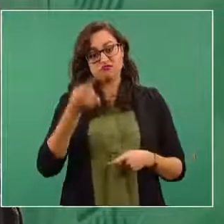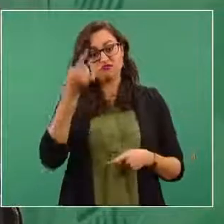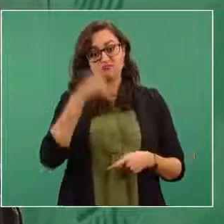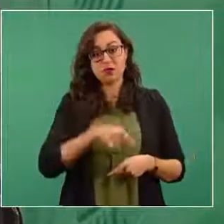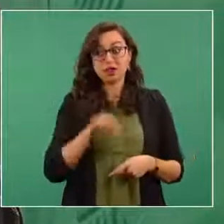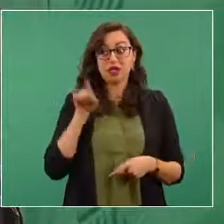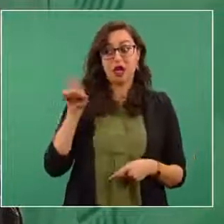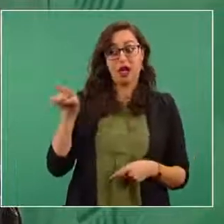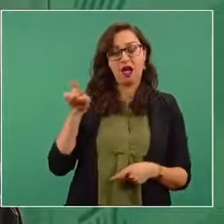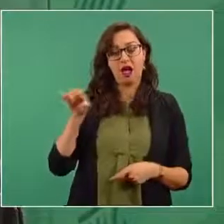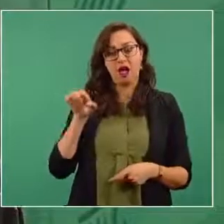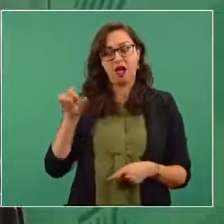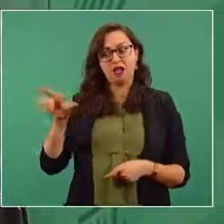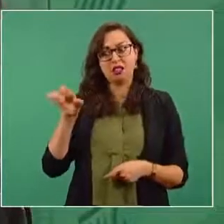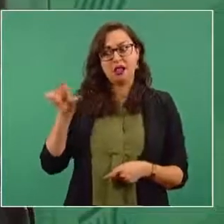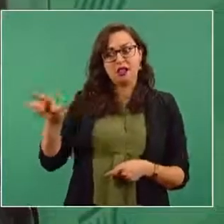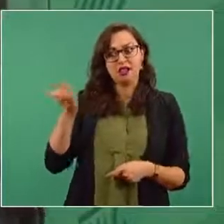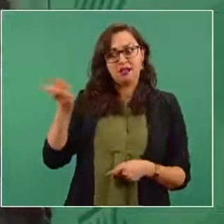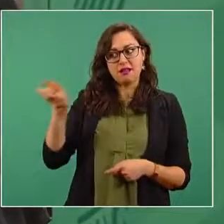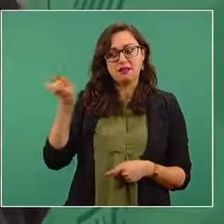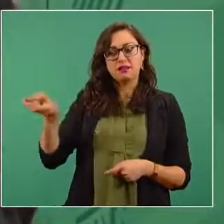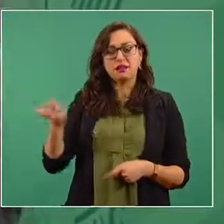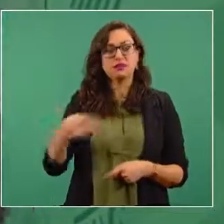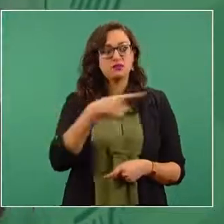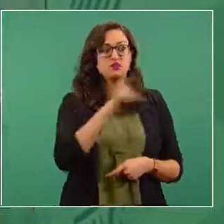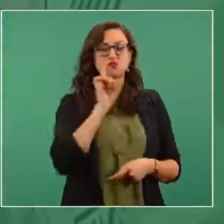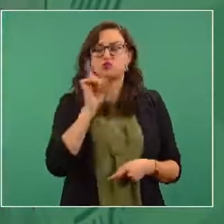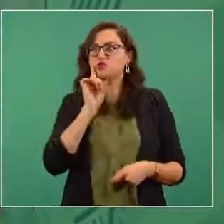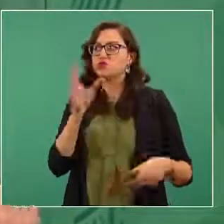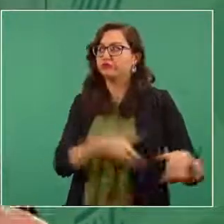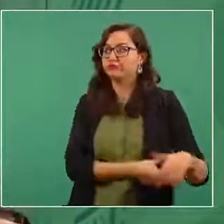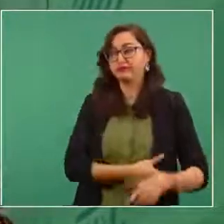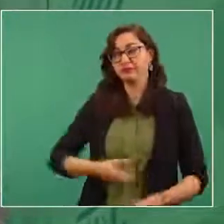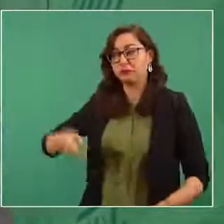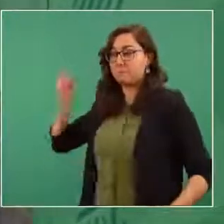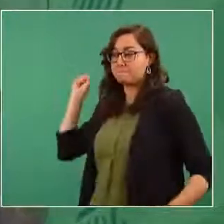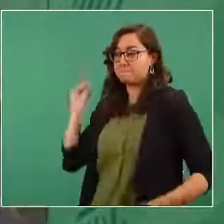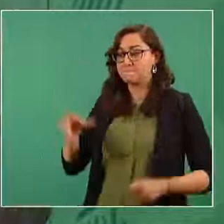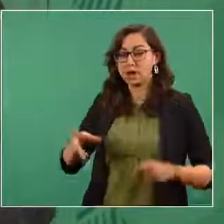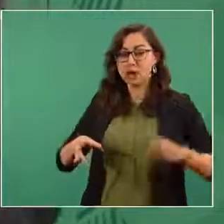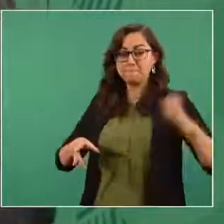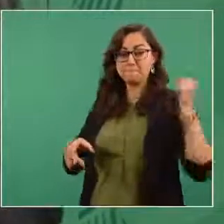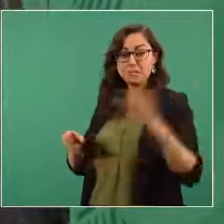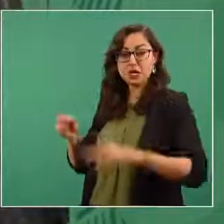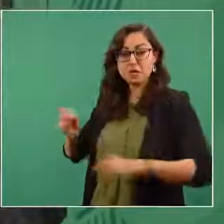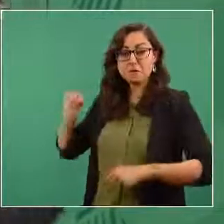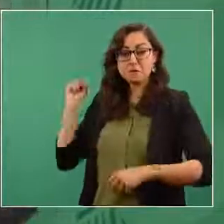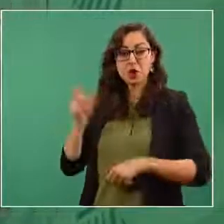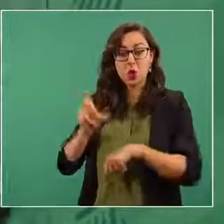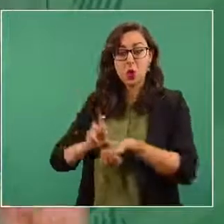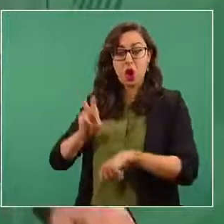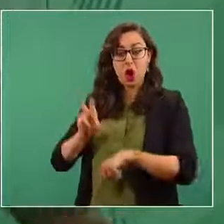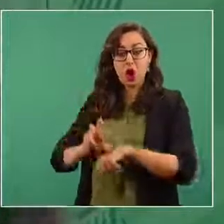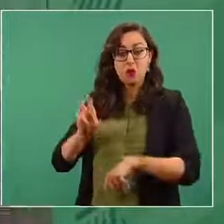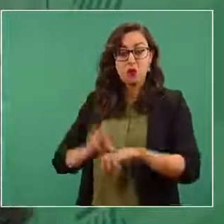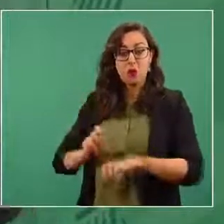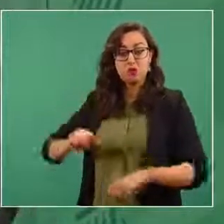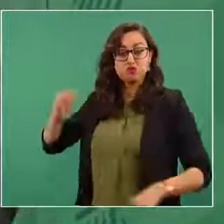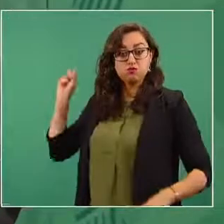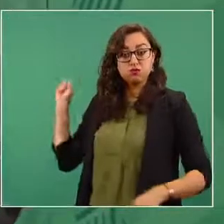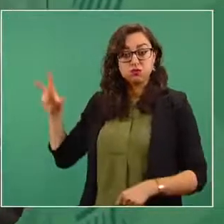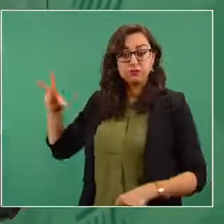y me señala y empiezan las señoras a sacar huevos.